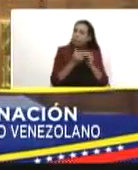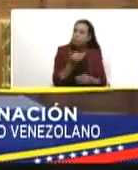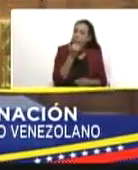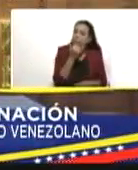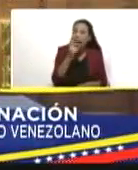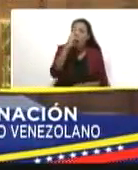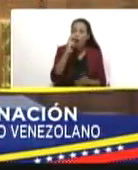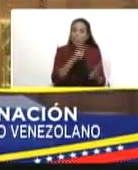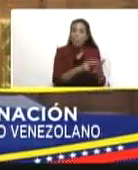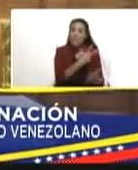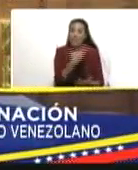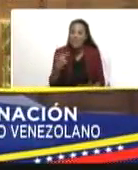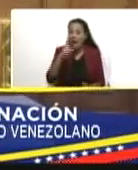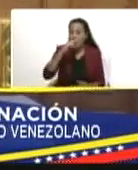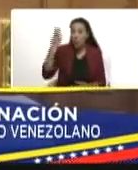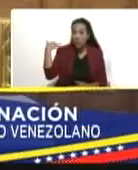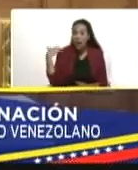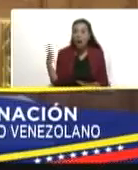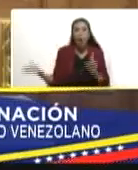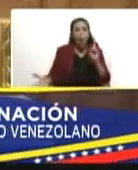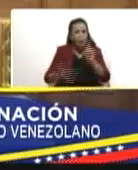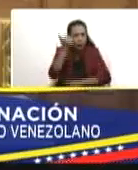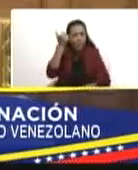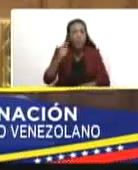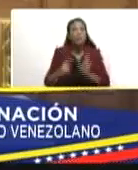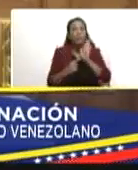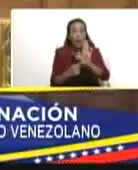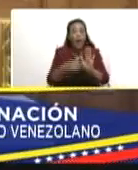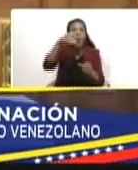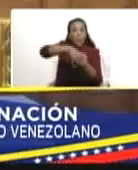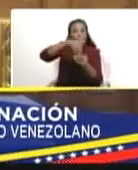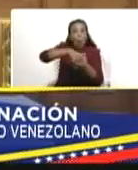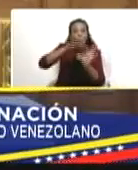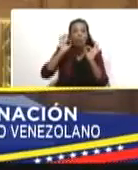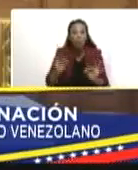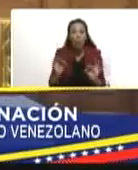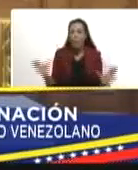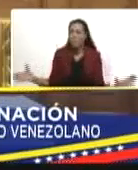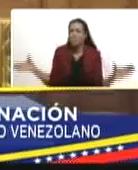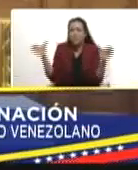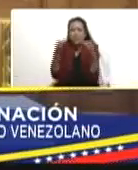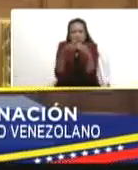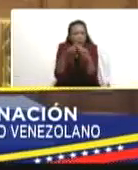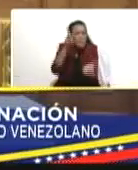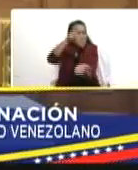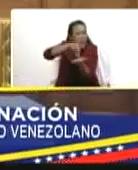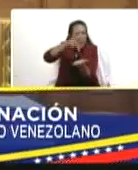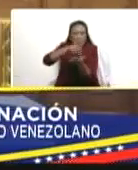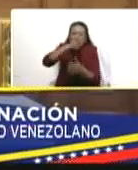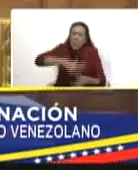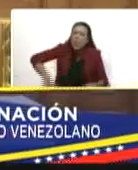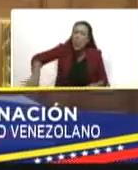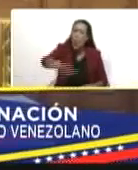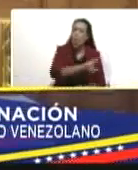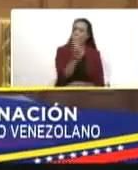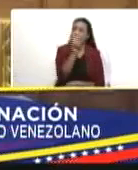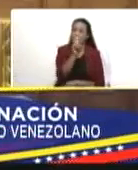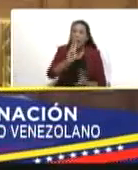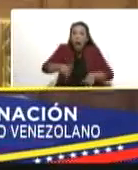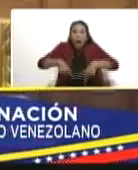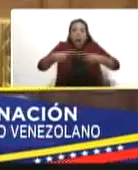año 2023 logramos con el voto popular con la participación en el territorio